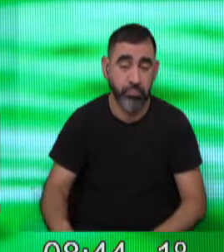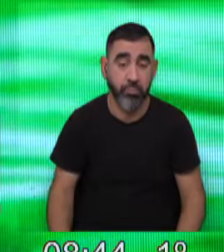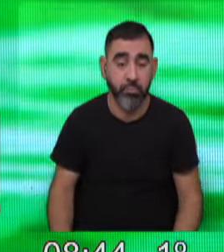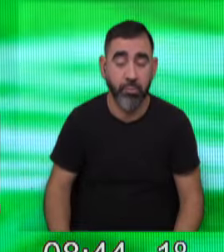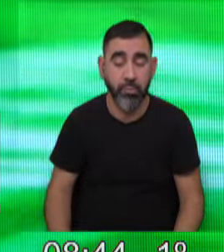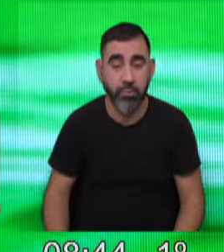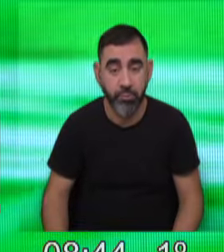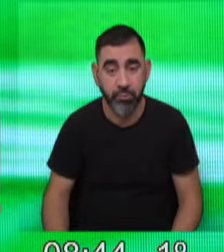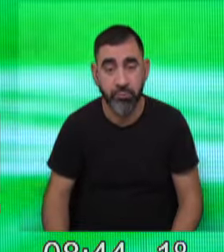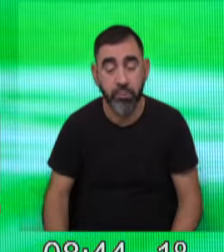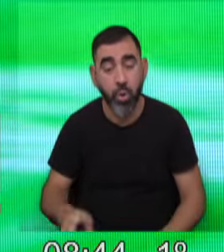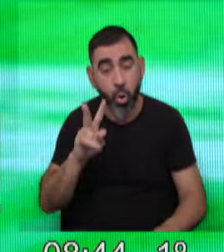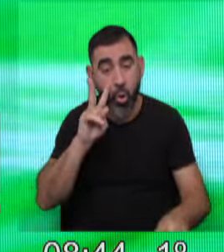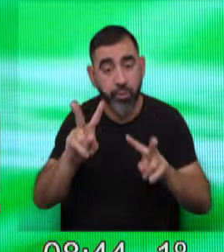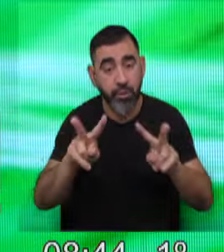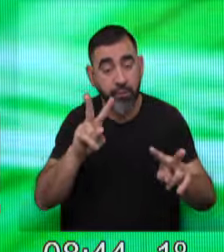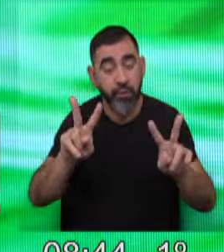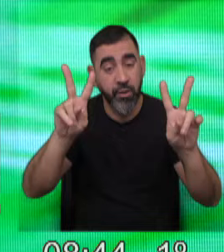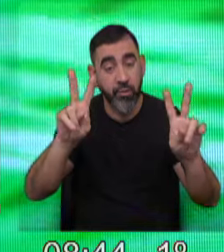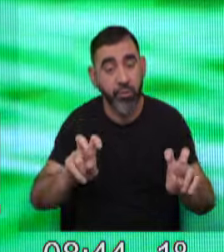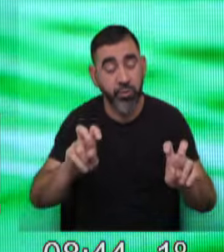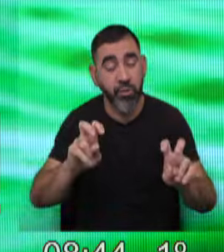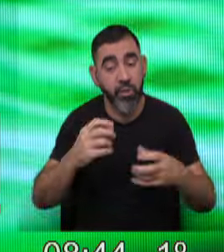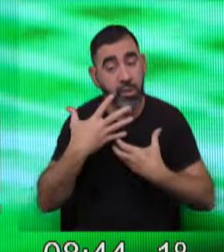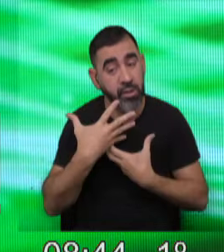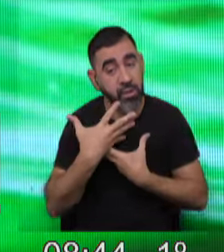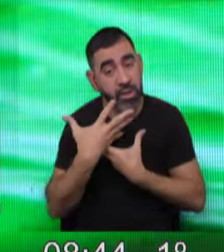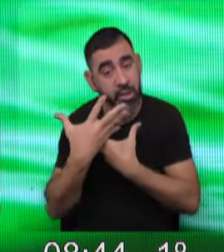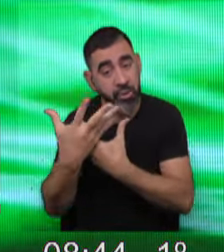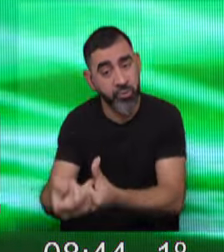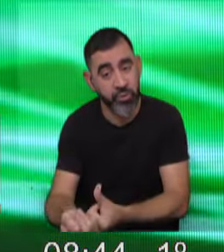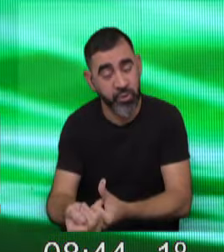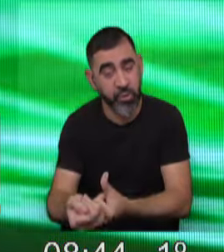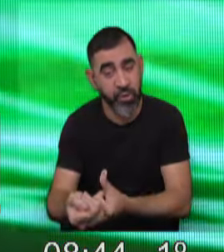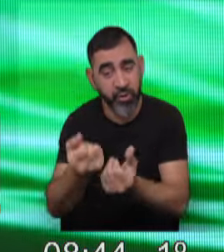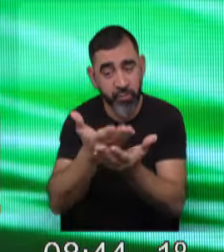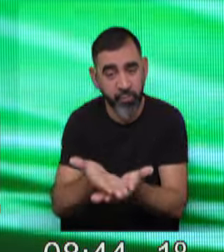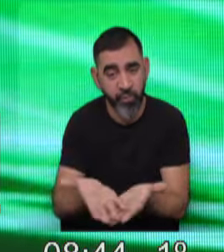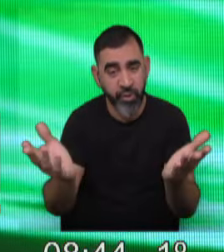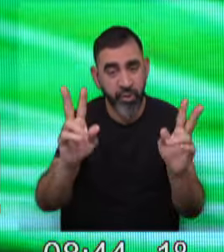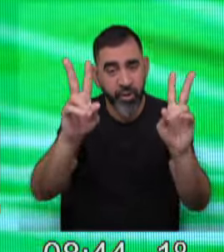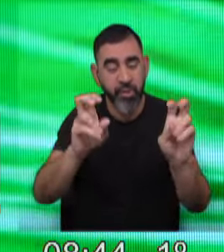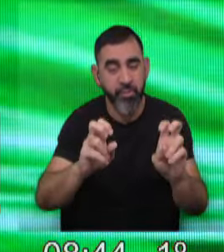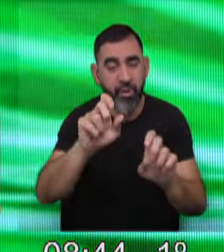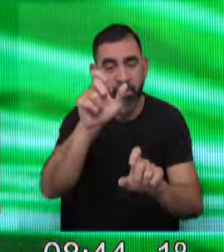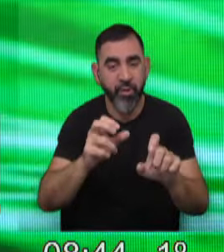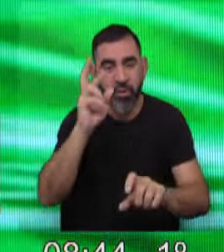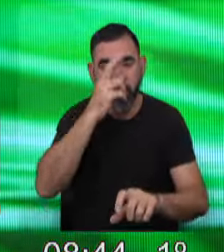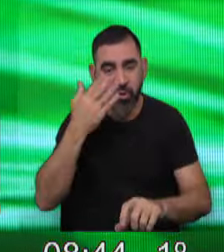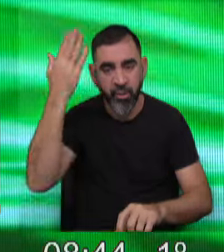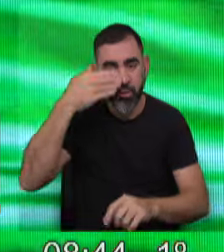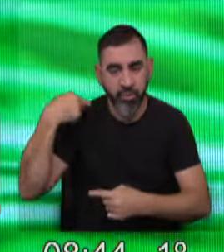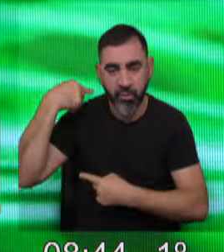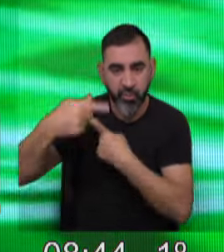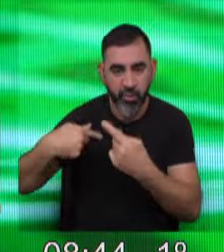pequeña introducción. El observatorio es un instrumento que ayuda básicamente, primero, a visibilizar el tema de la población afrodescendiente